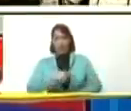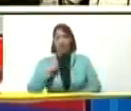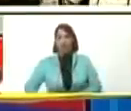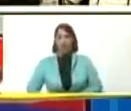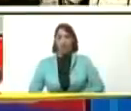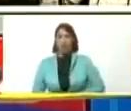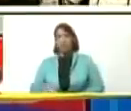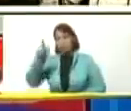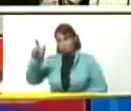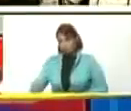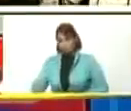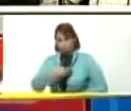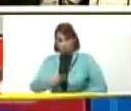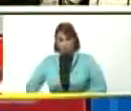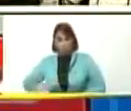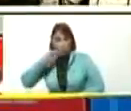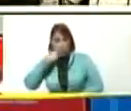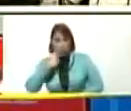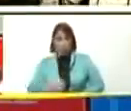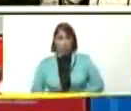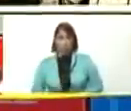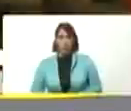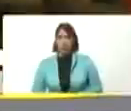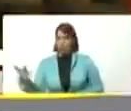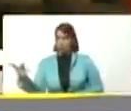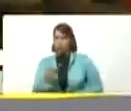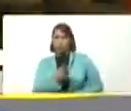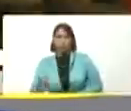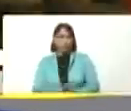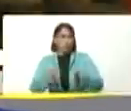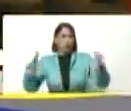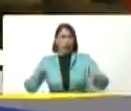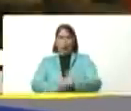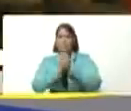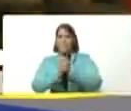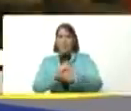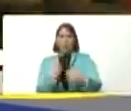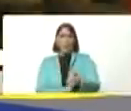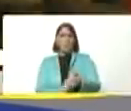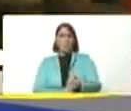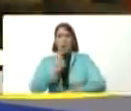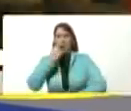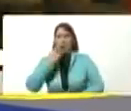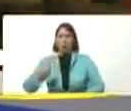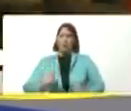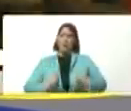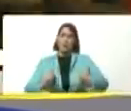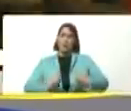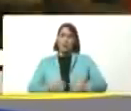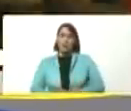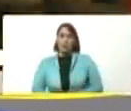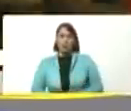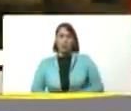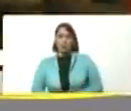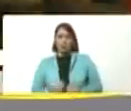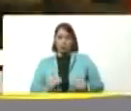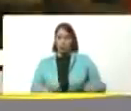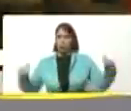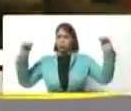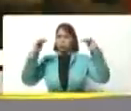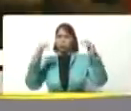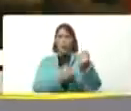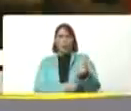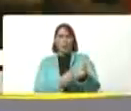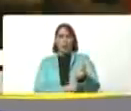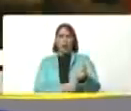presidente Vladimir Putin, nuestros dos grandes amigos, dos grandes hermanos de la vida, dos hermanos mayores que tengo en